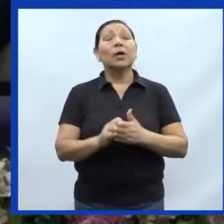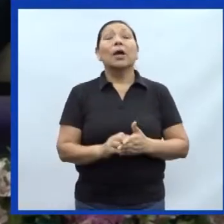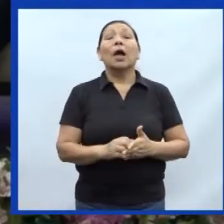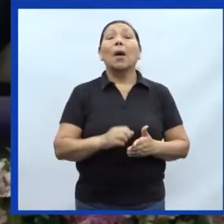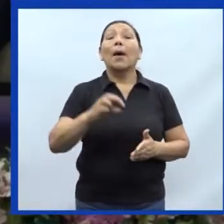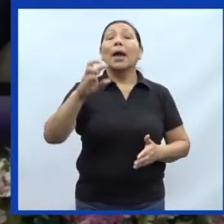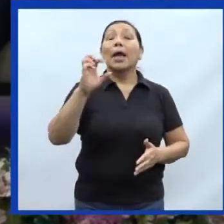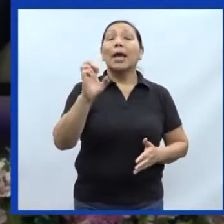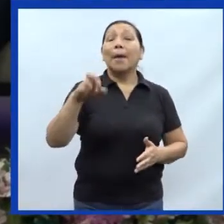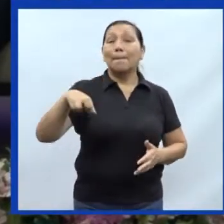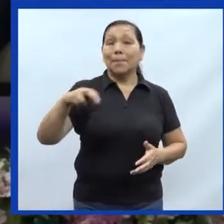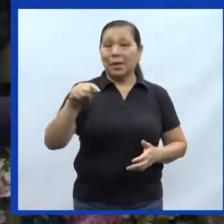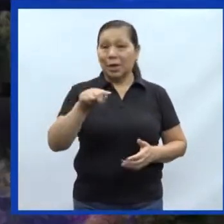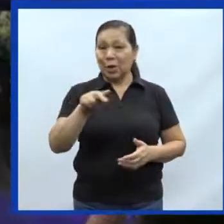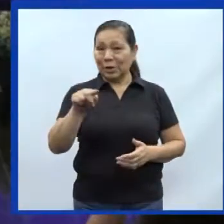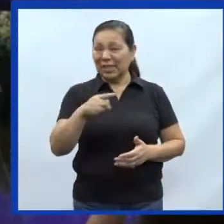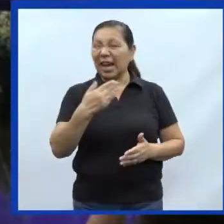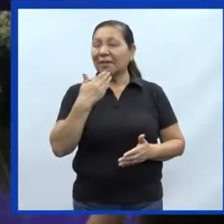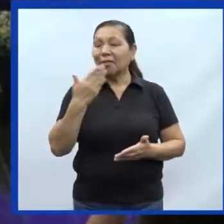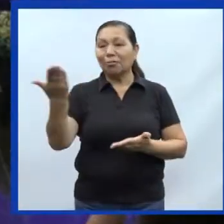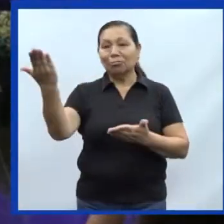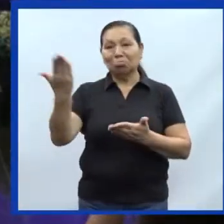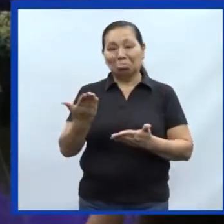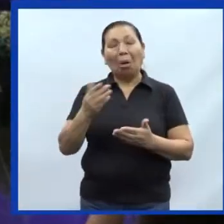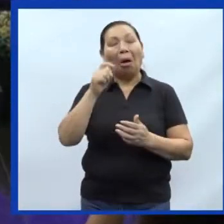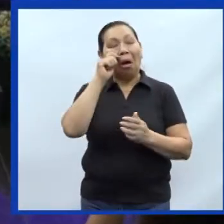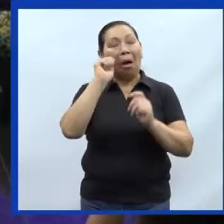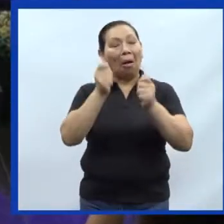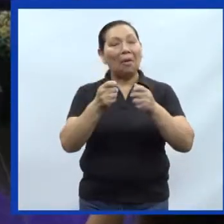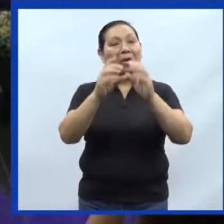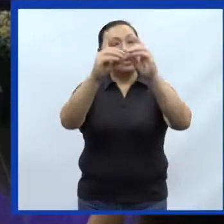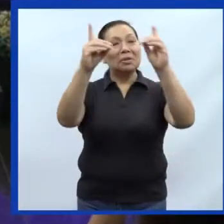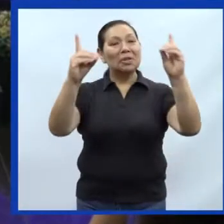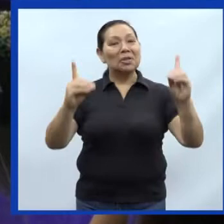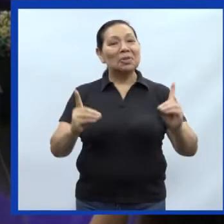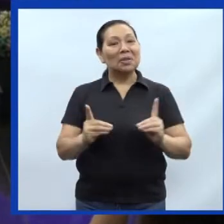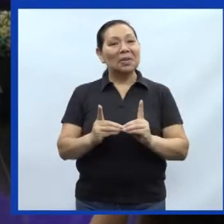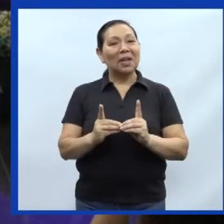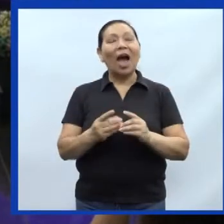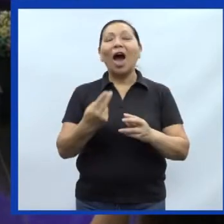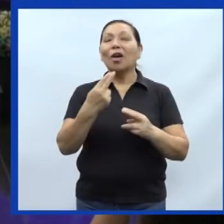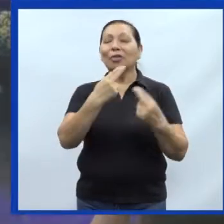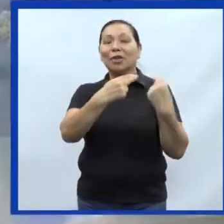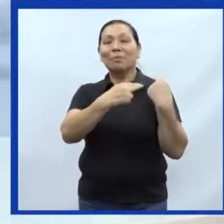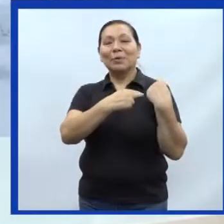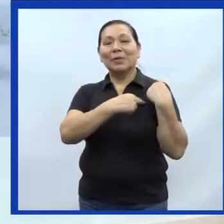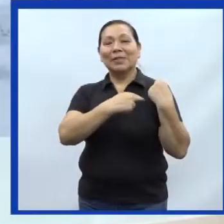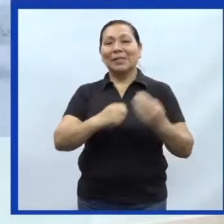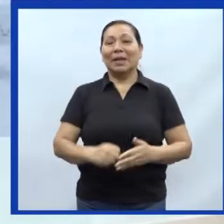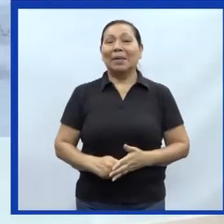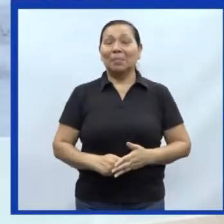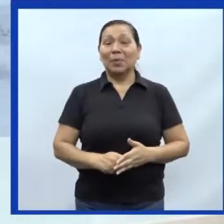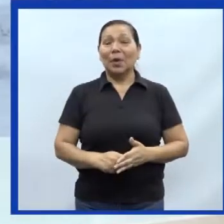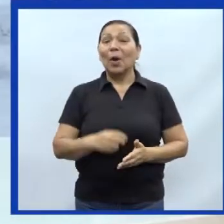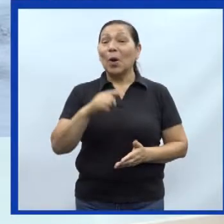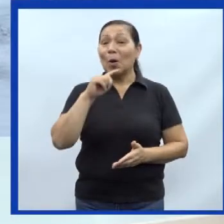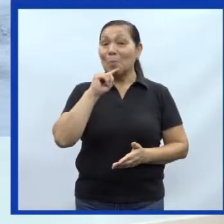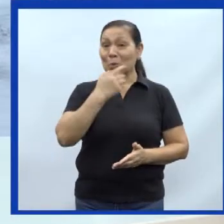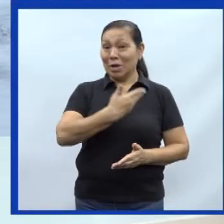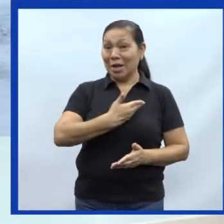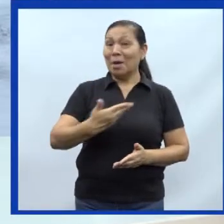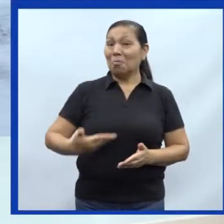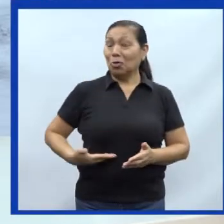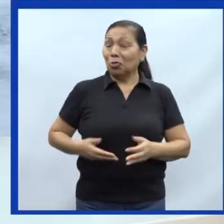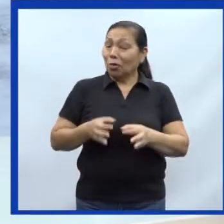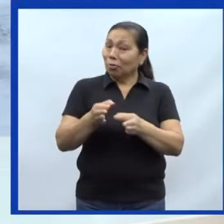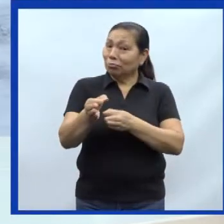Eloy Espinosa Saldaña Barrera, quien recibió la distinción a nombre del Tribunal Constitucional. Marianela Ledesma explicó,